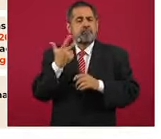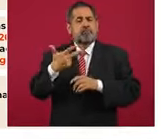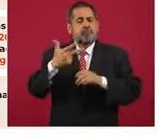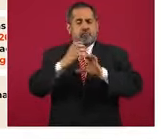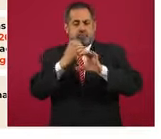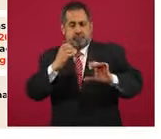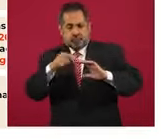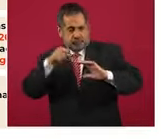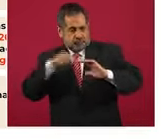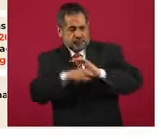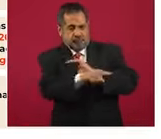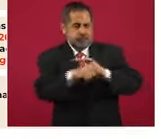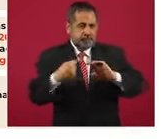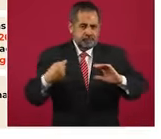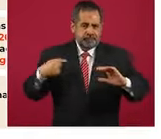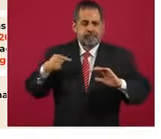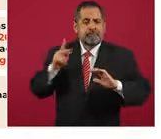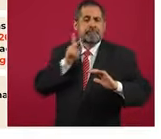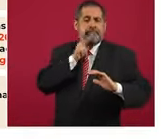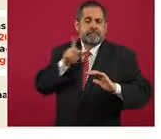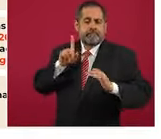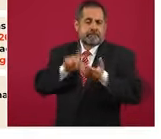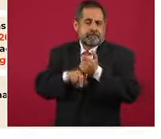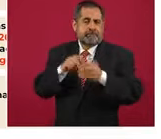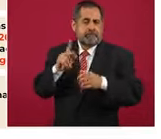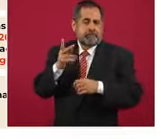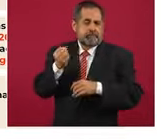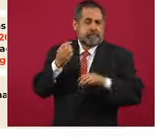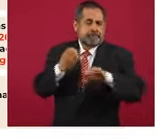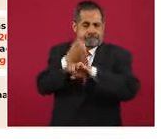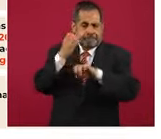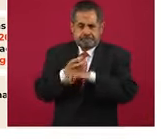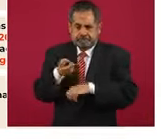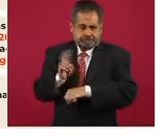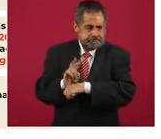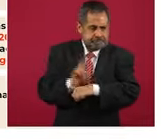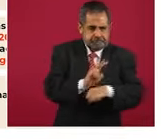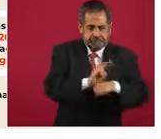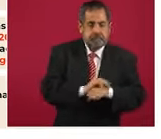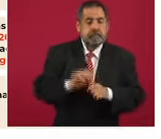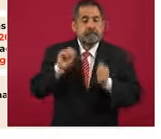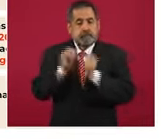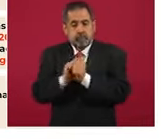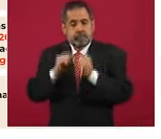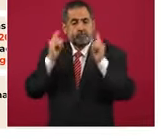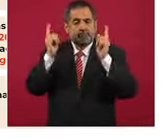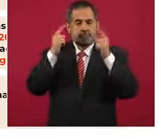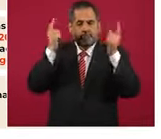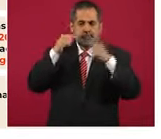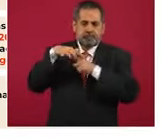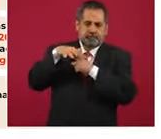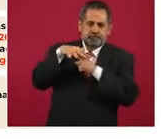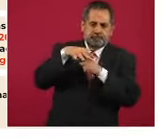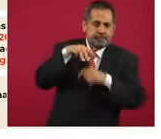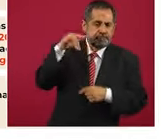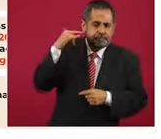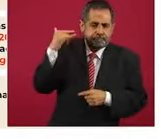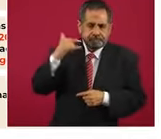prioritarios de Pemex en 9 entidades. Con el empleo también de mini drones. En este mes se